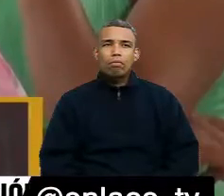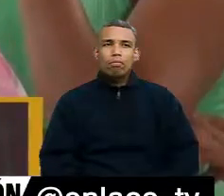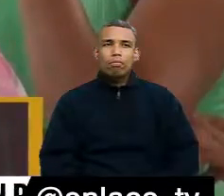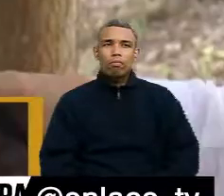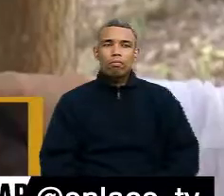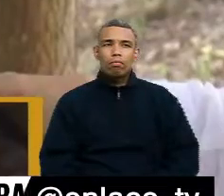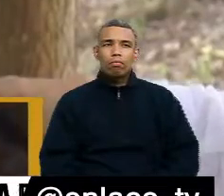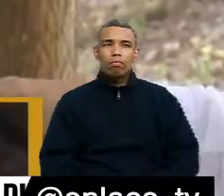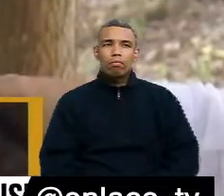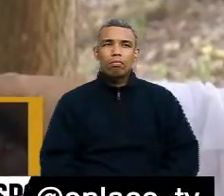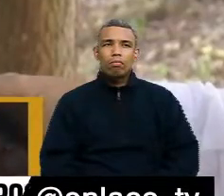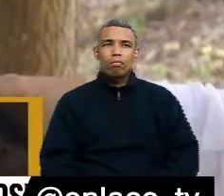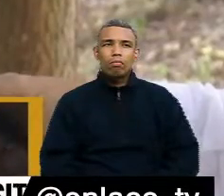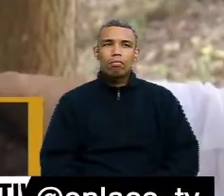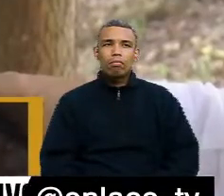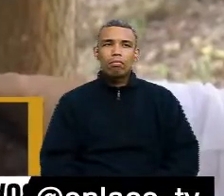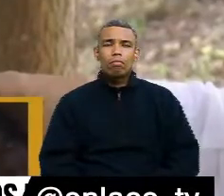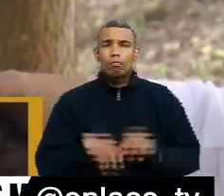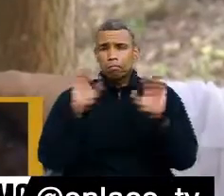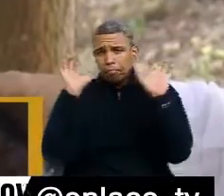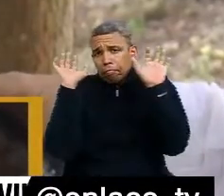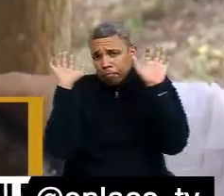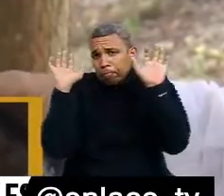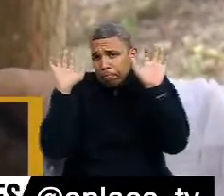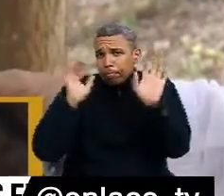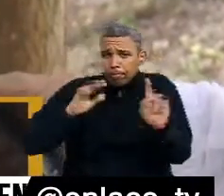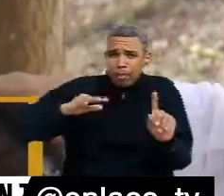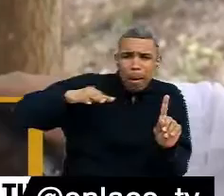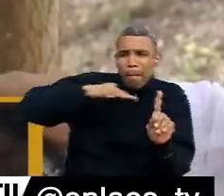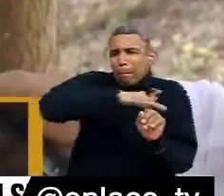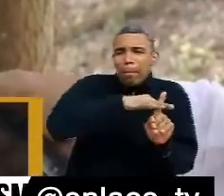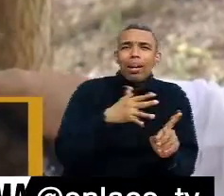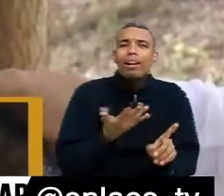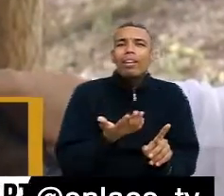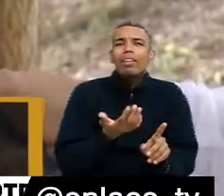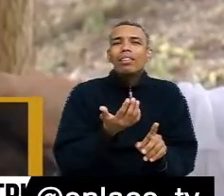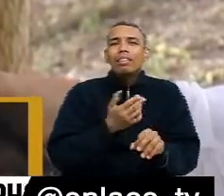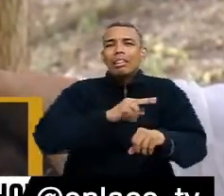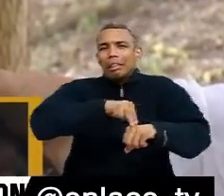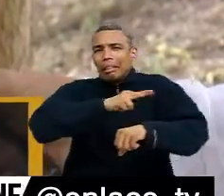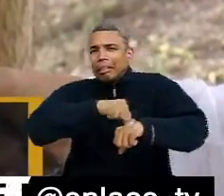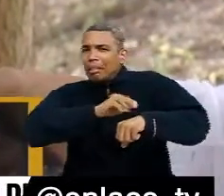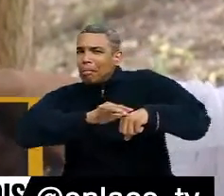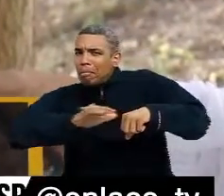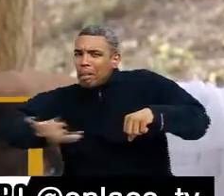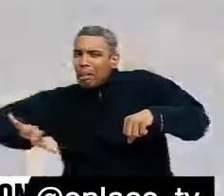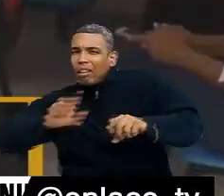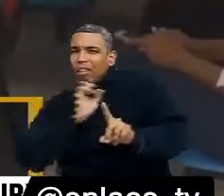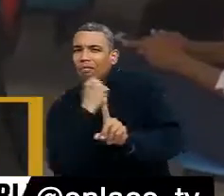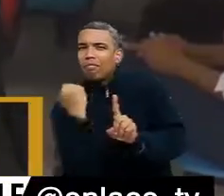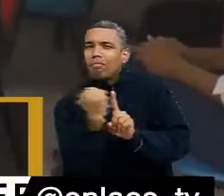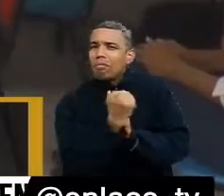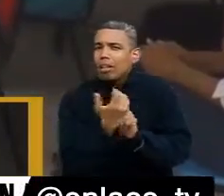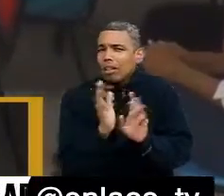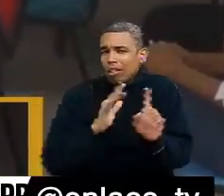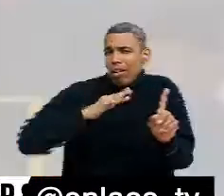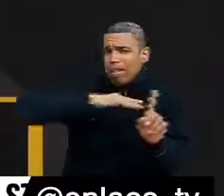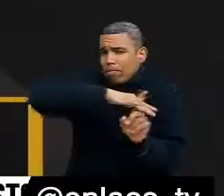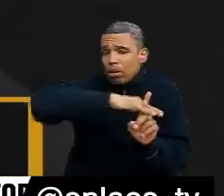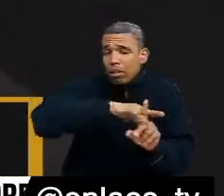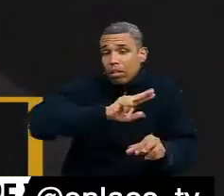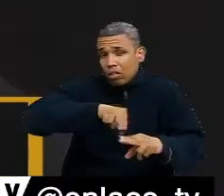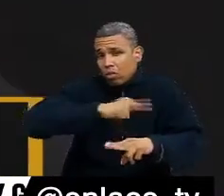En general se van a presentar impactos relacionados con, pues, la parte social, con la gente.